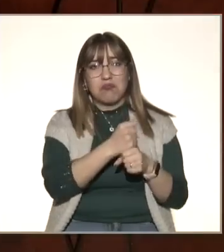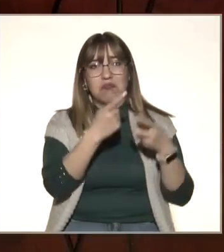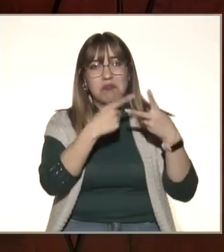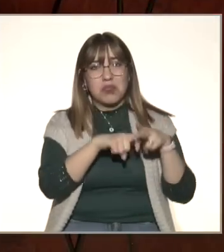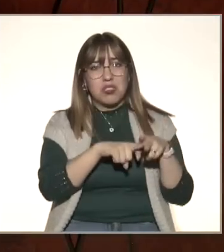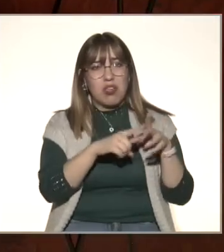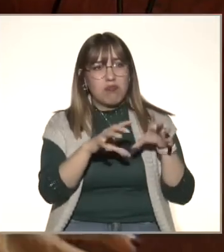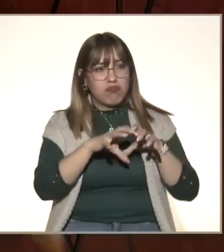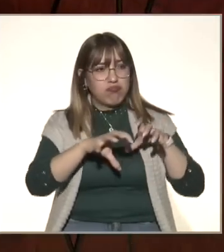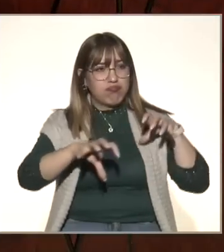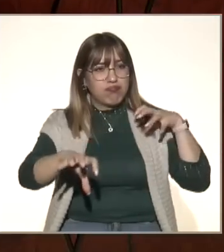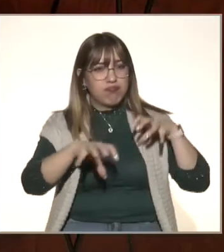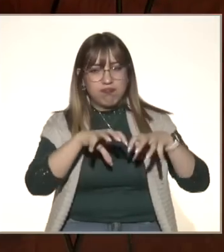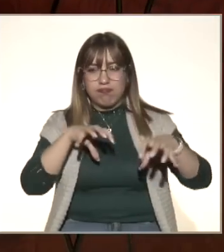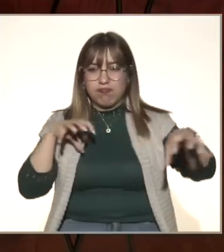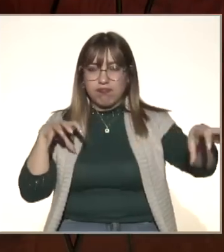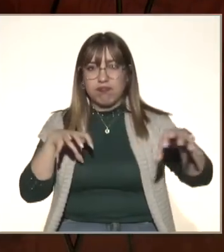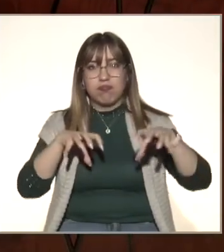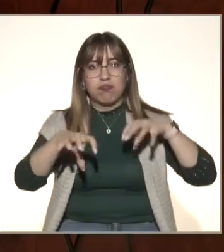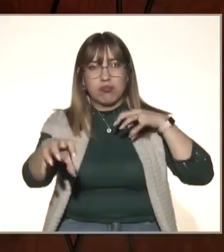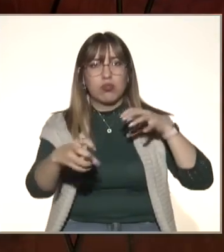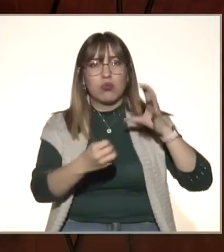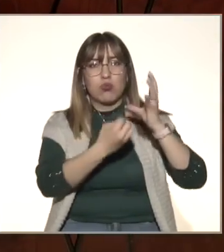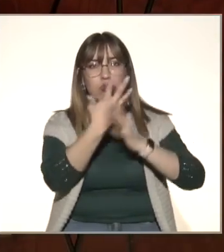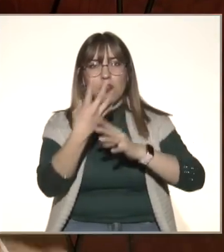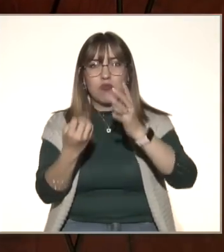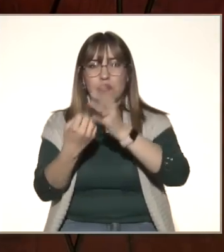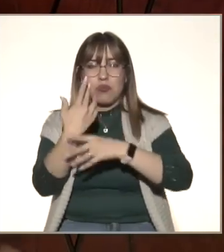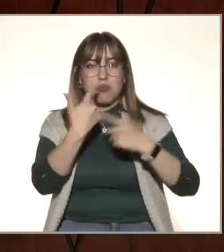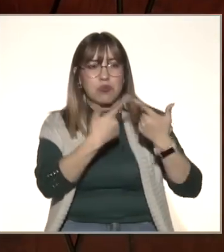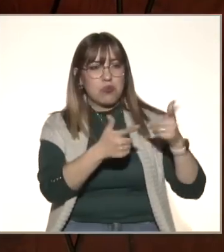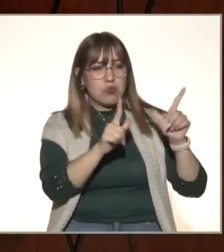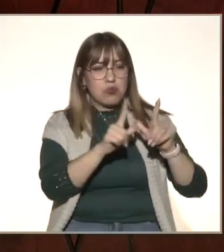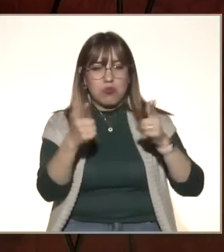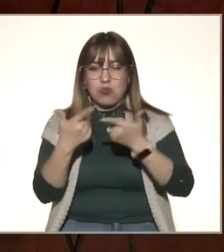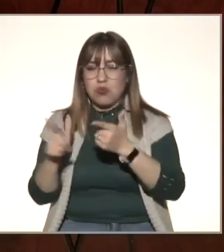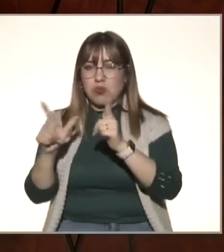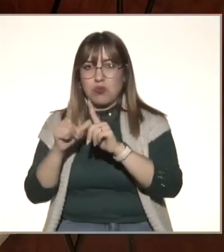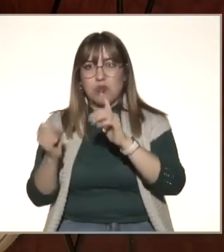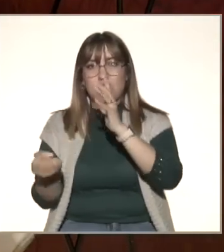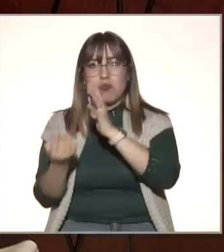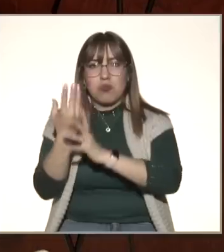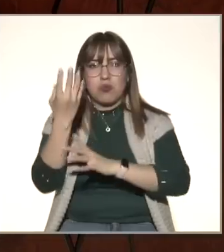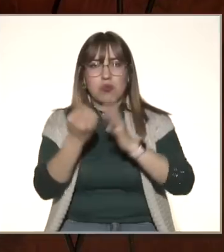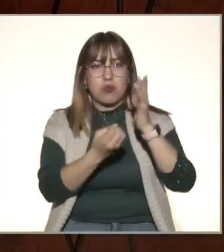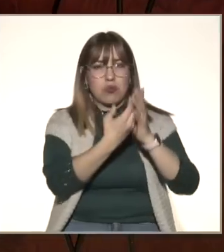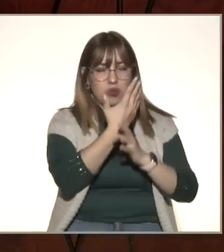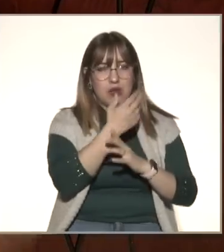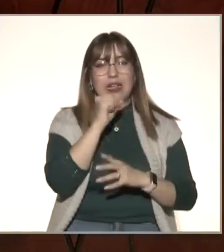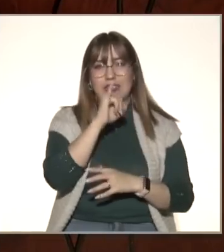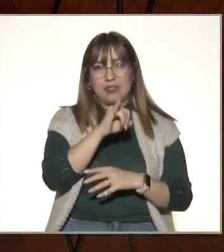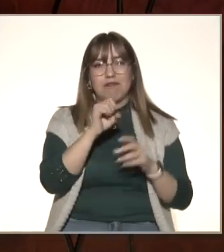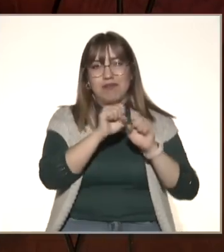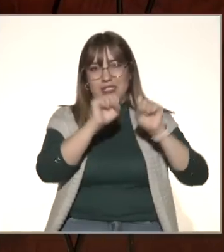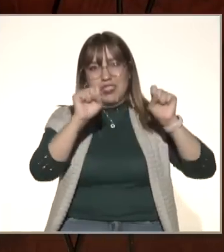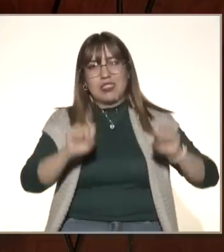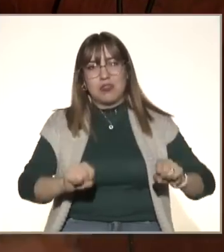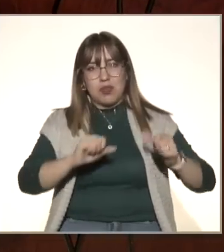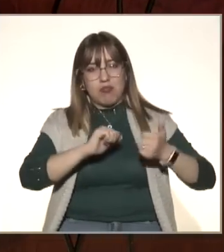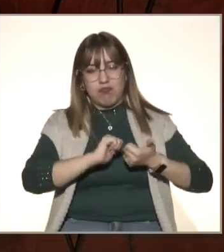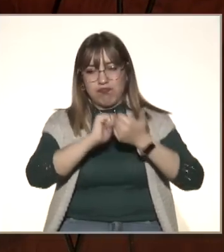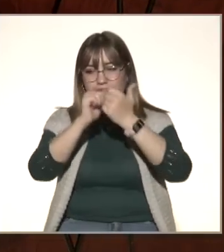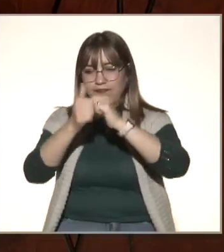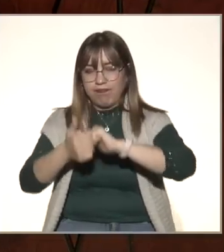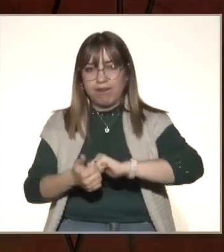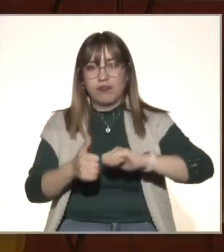y empiezan a ver pues las subtribus o otras tribus nuevas. Sí, el sistema familiar evoluciona y se transforma porque al